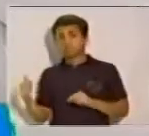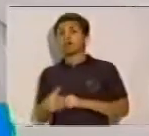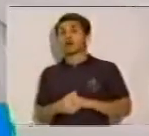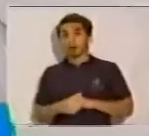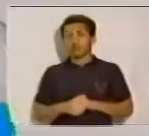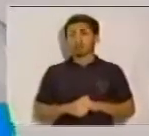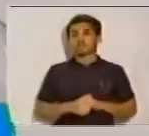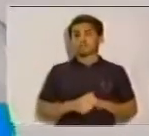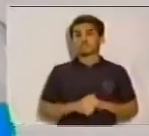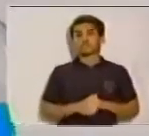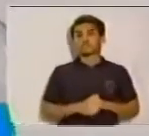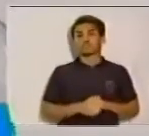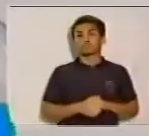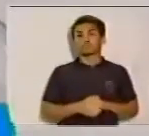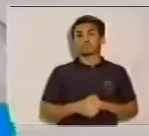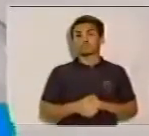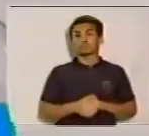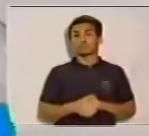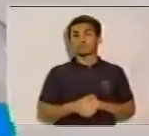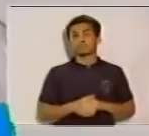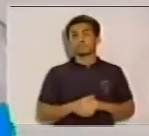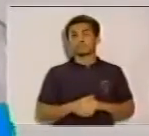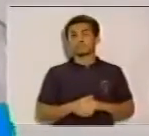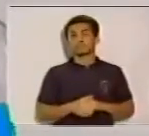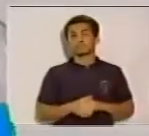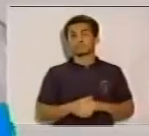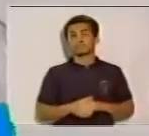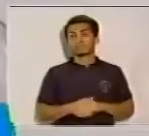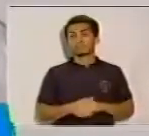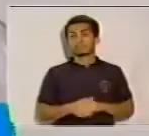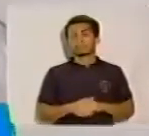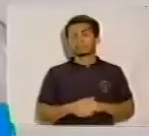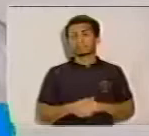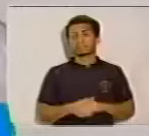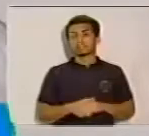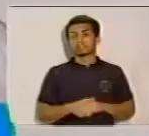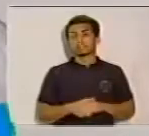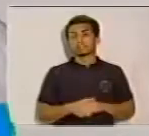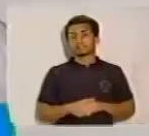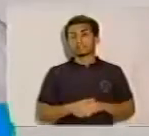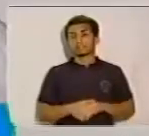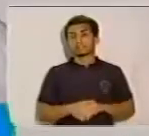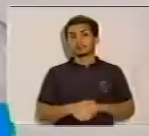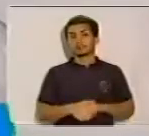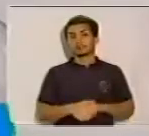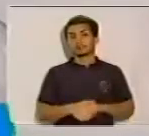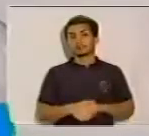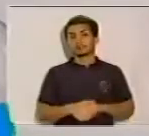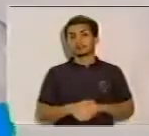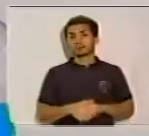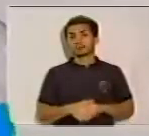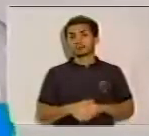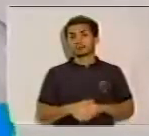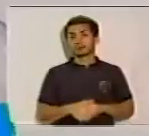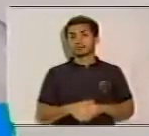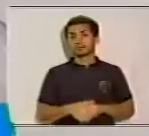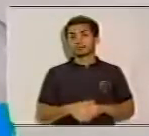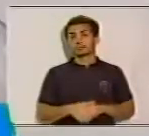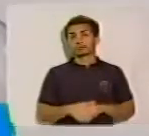límite de la figura, los marco y por último, como siempre, los voy a